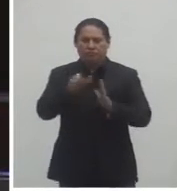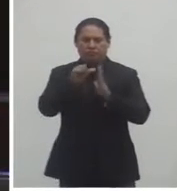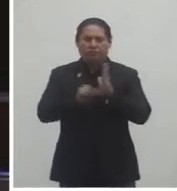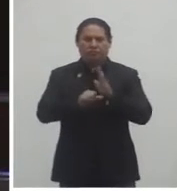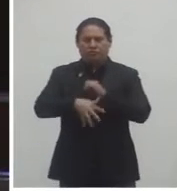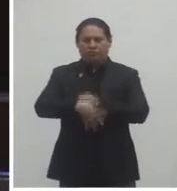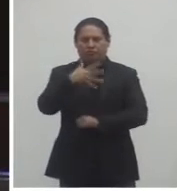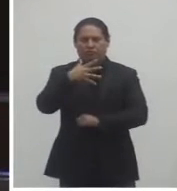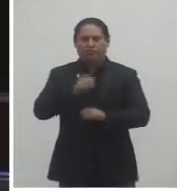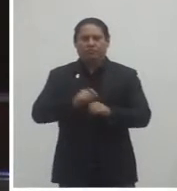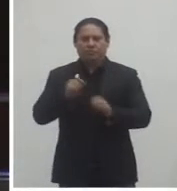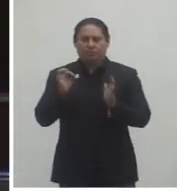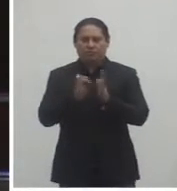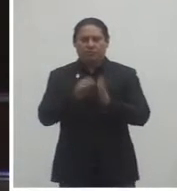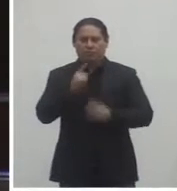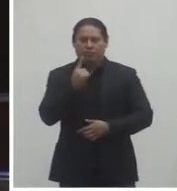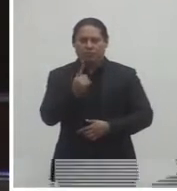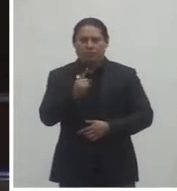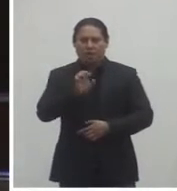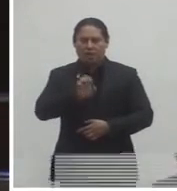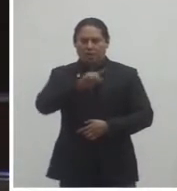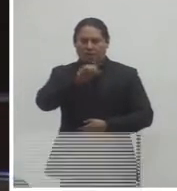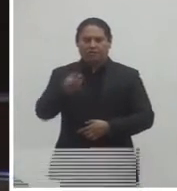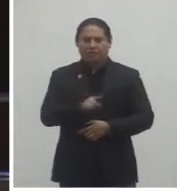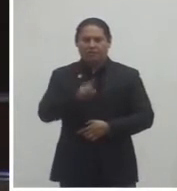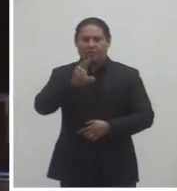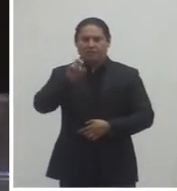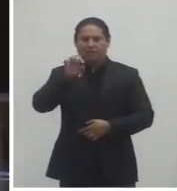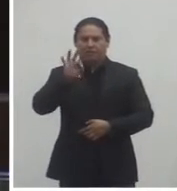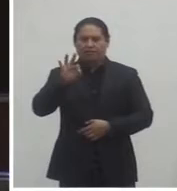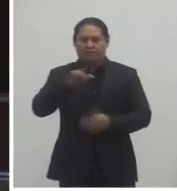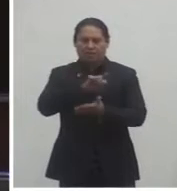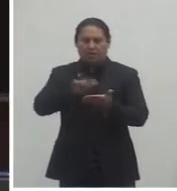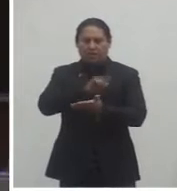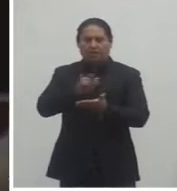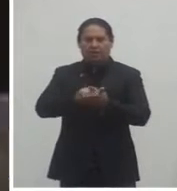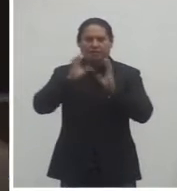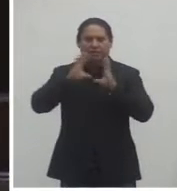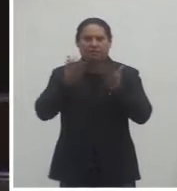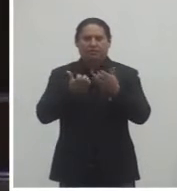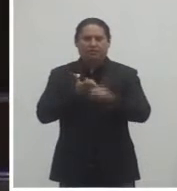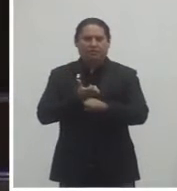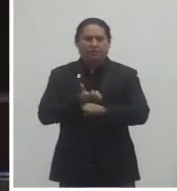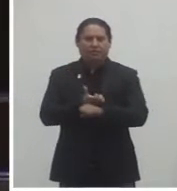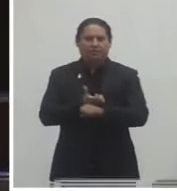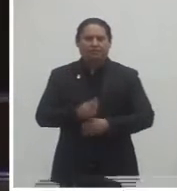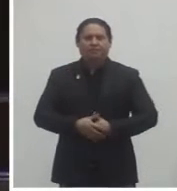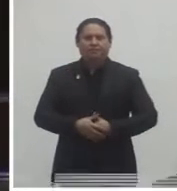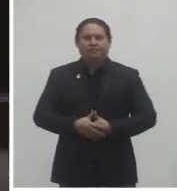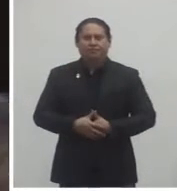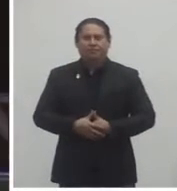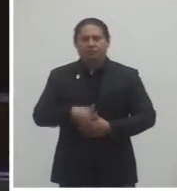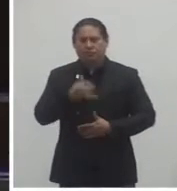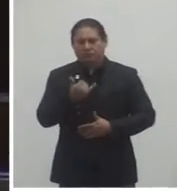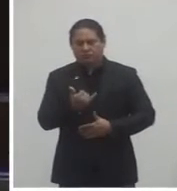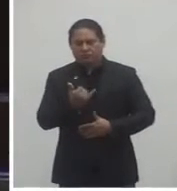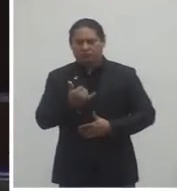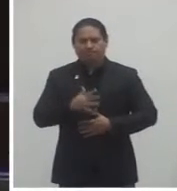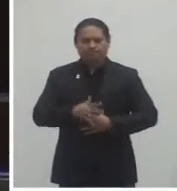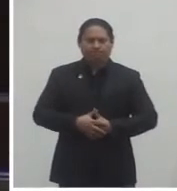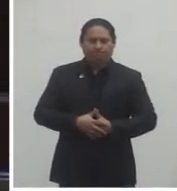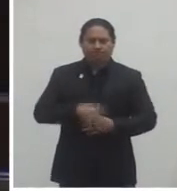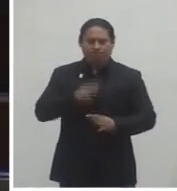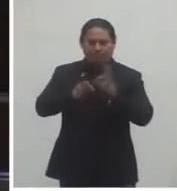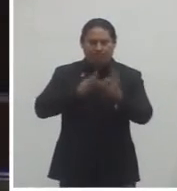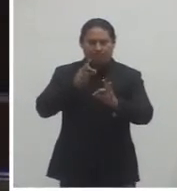artículos 15.1 e inciso E y 33 de la Ley Orgánica del Congreso del Estado, y considerando que